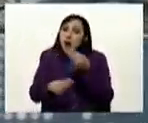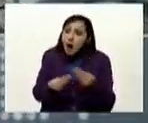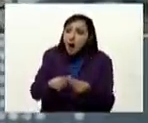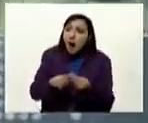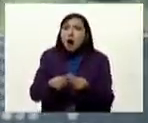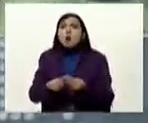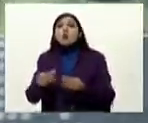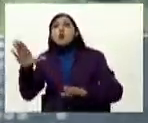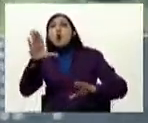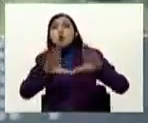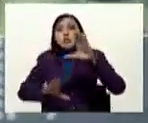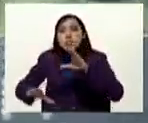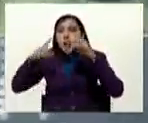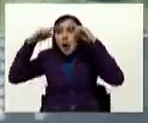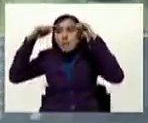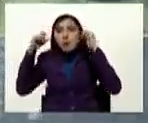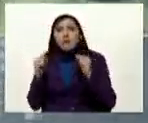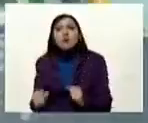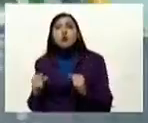conciencia y